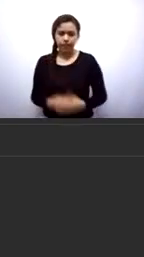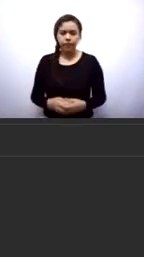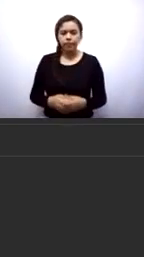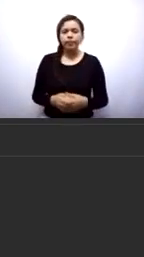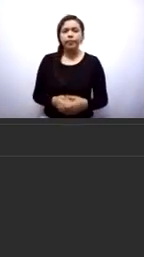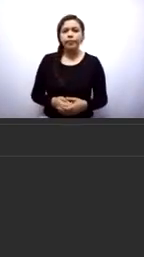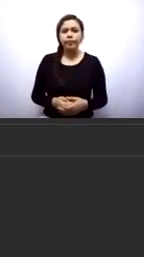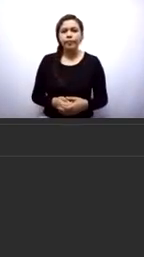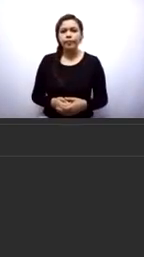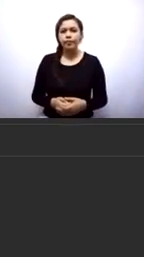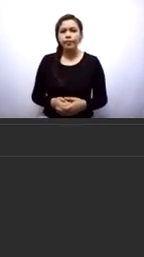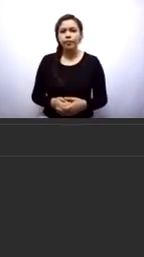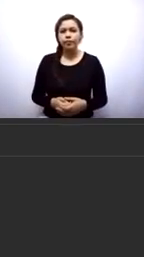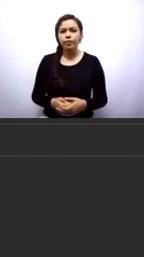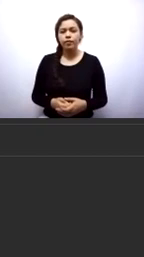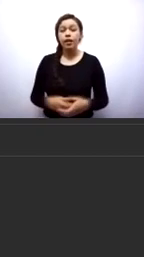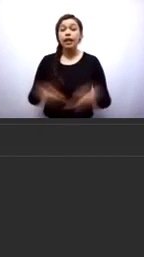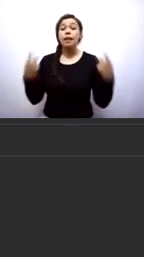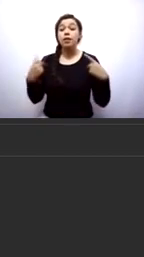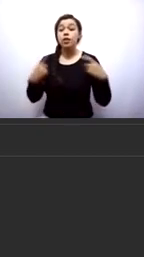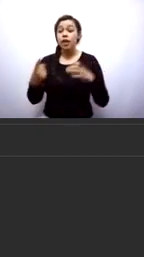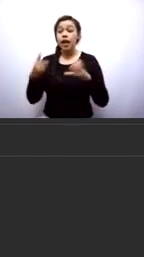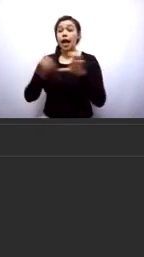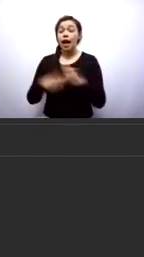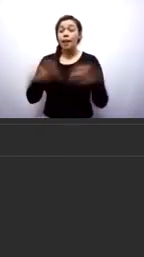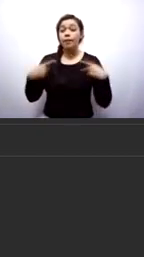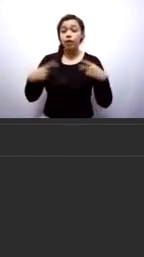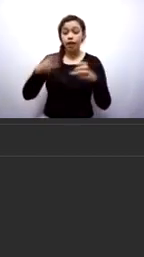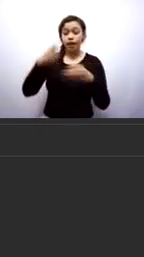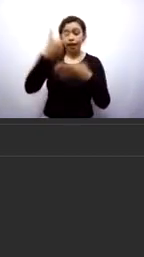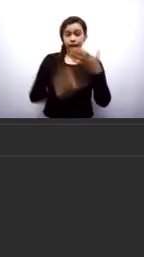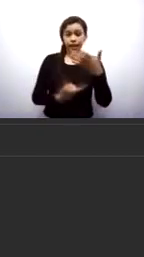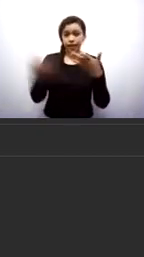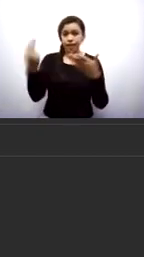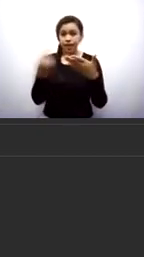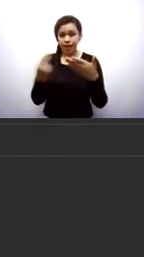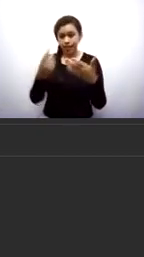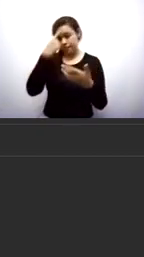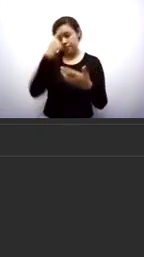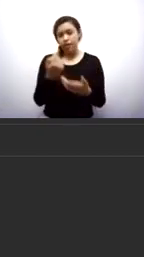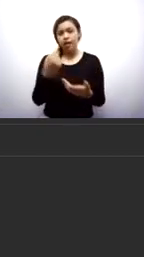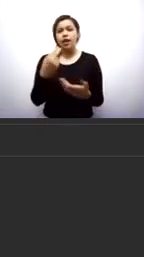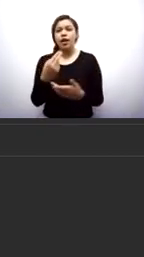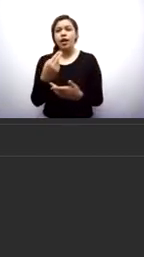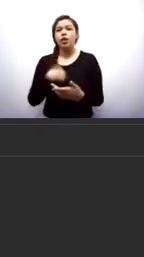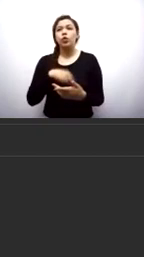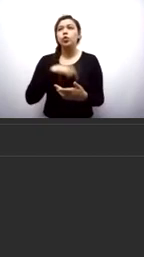Agregue asistentes requeridos. Para que podamos tener esta visualización